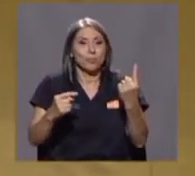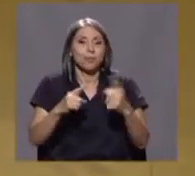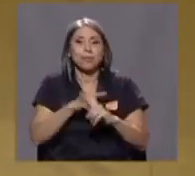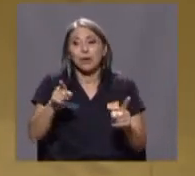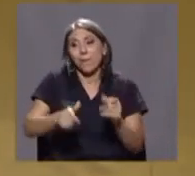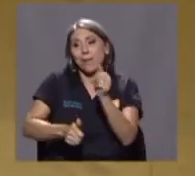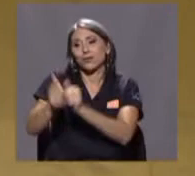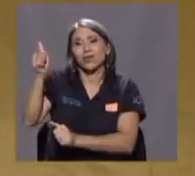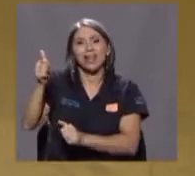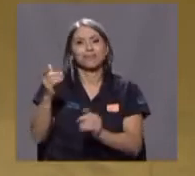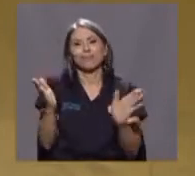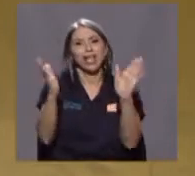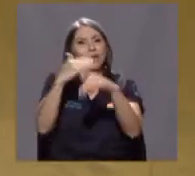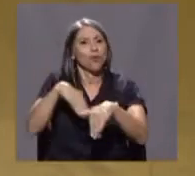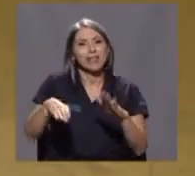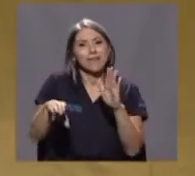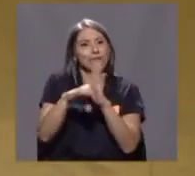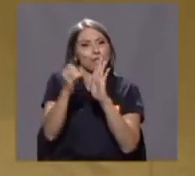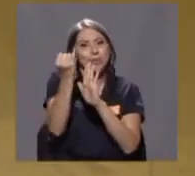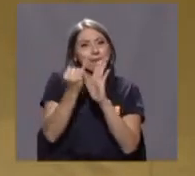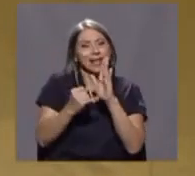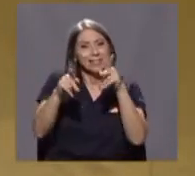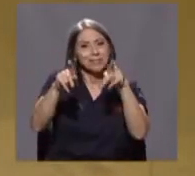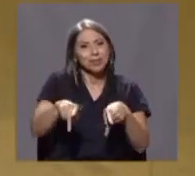pero es curioso que Carrillo,